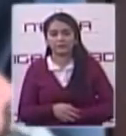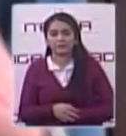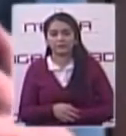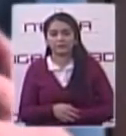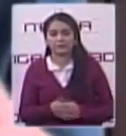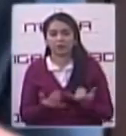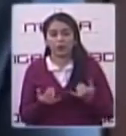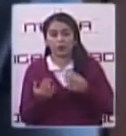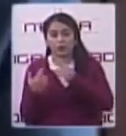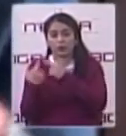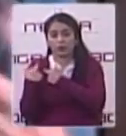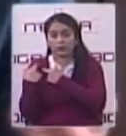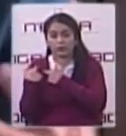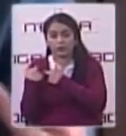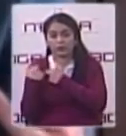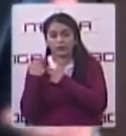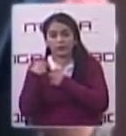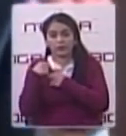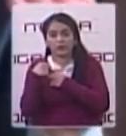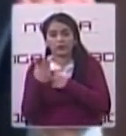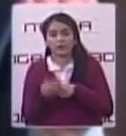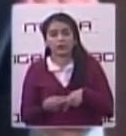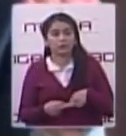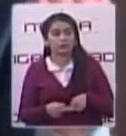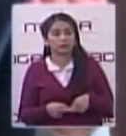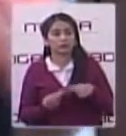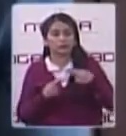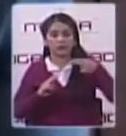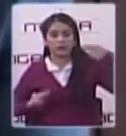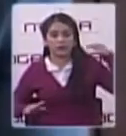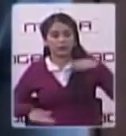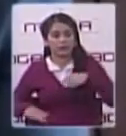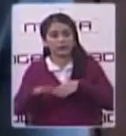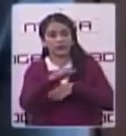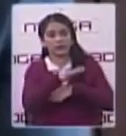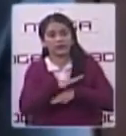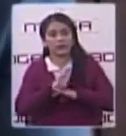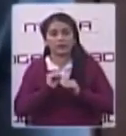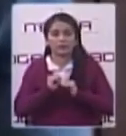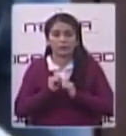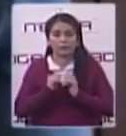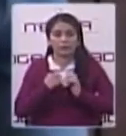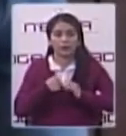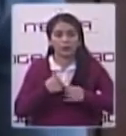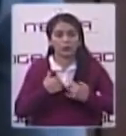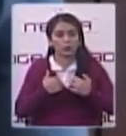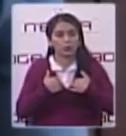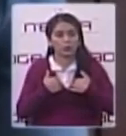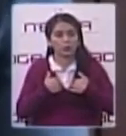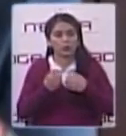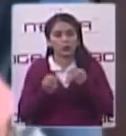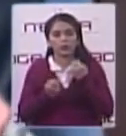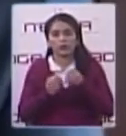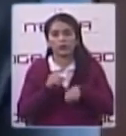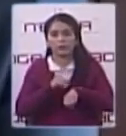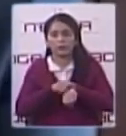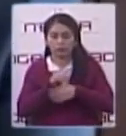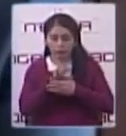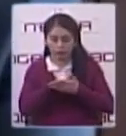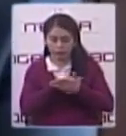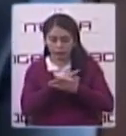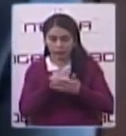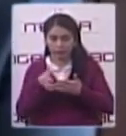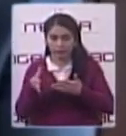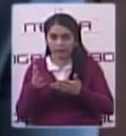y responsabilidades de la región, pero mi foco y mi tiempo estará compartido con